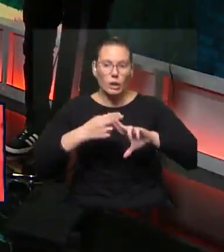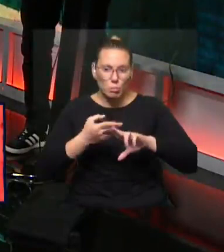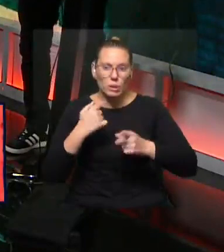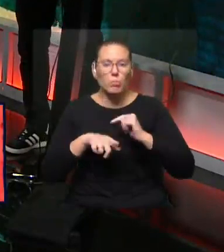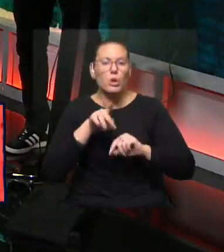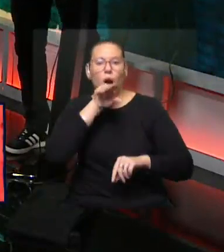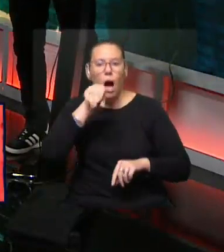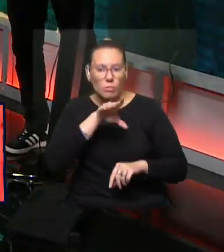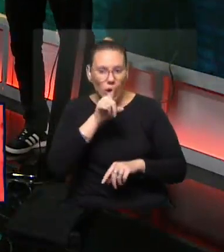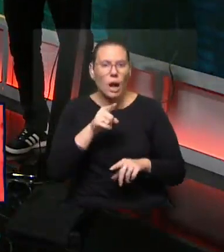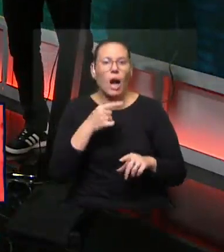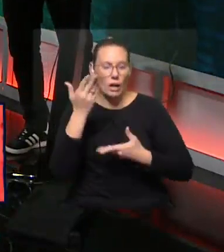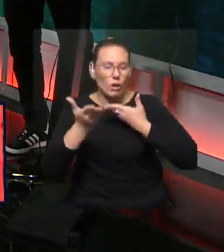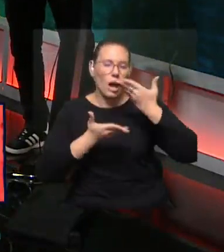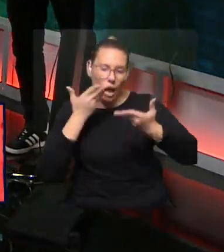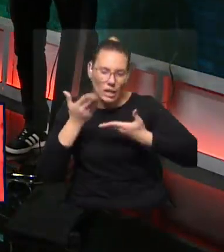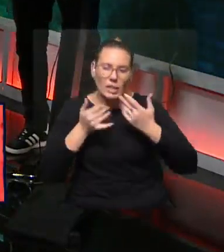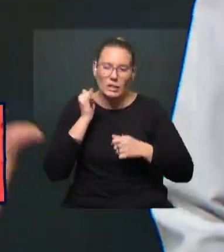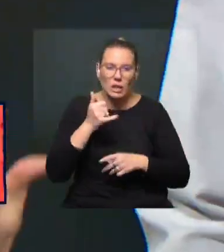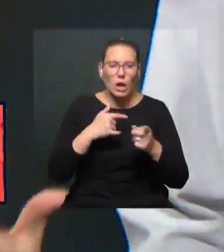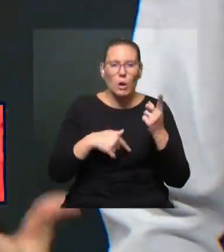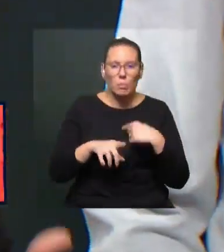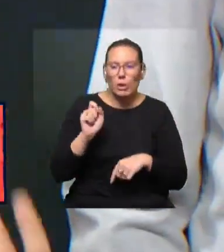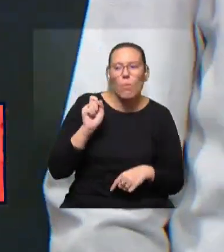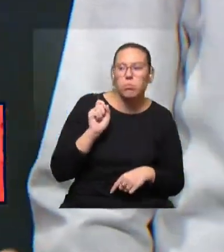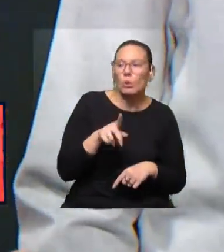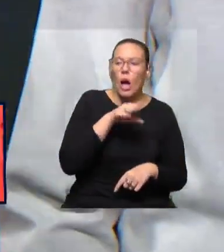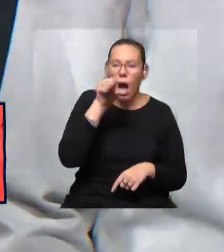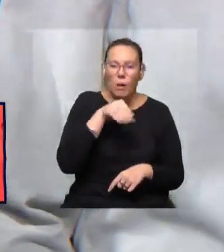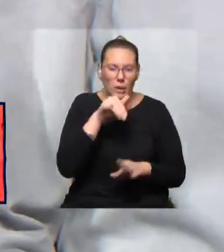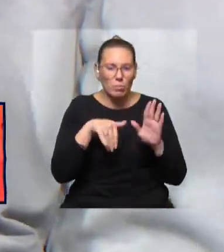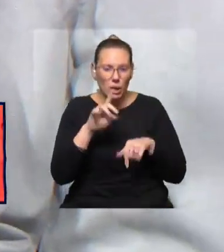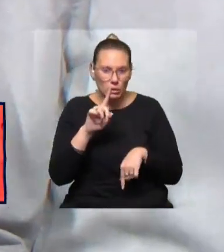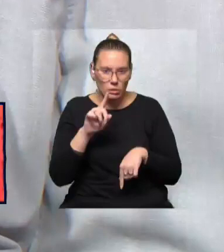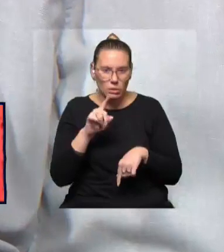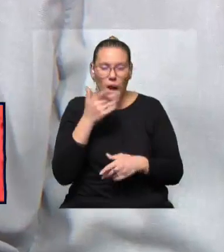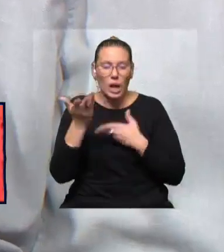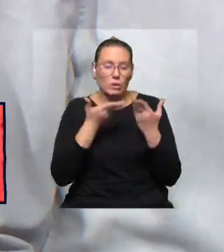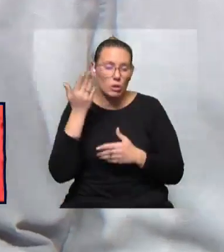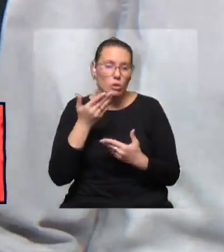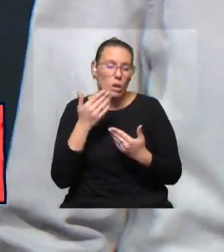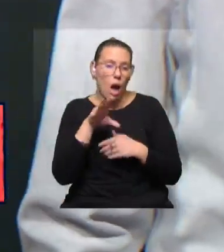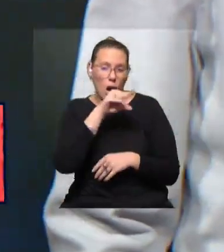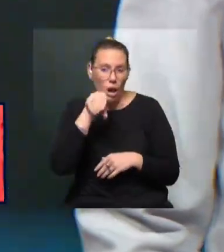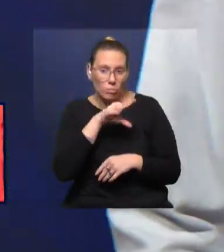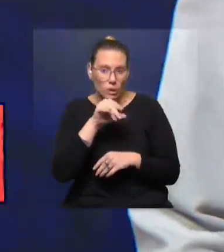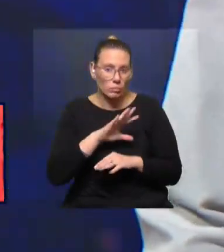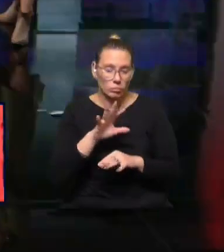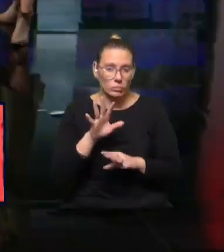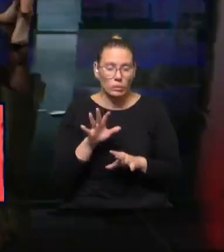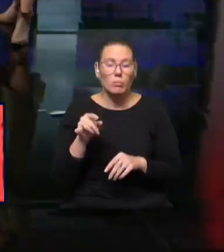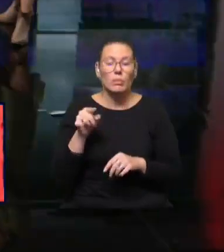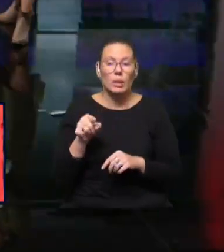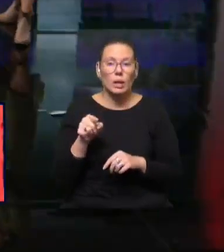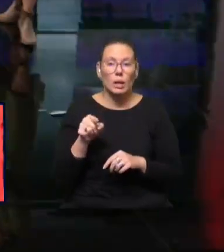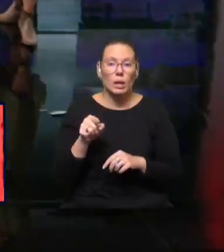hablada tiene partes cantadas acompañado pero esa es la particularidad lo que curtimos nosotros es canción hablada eso perfecto Y